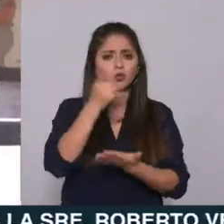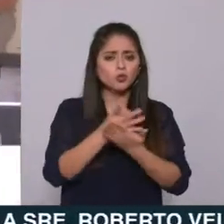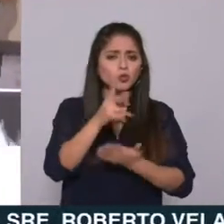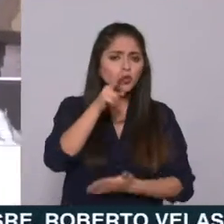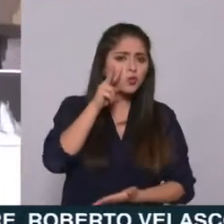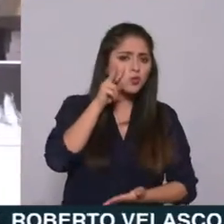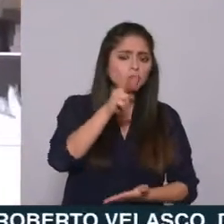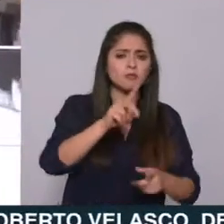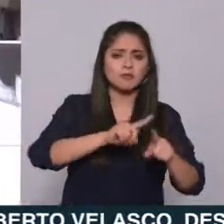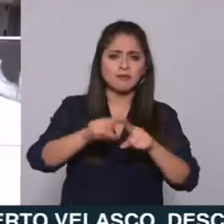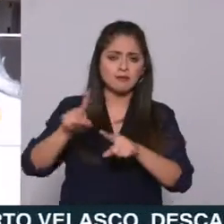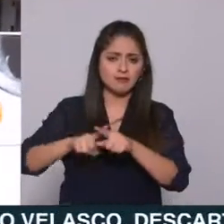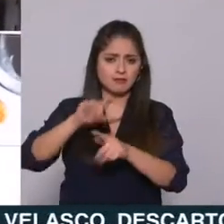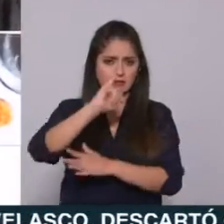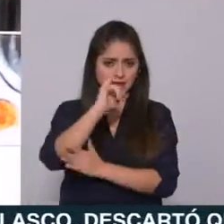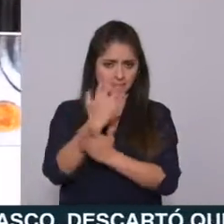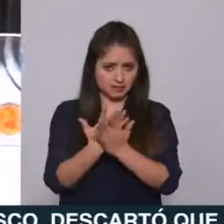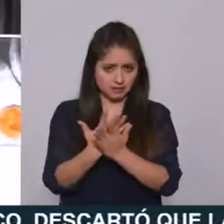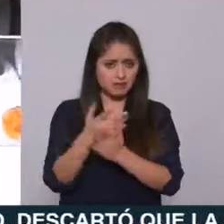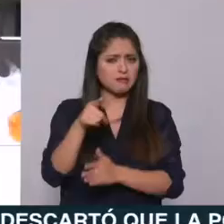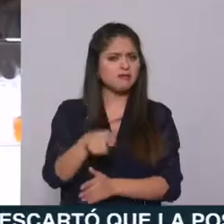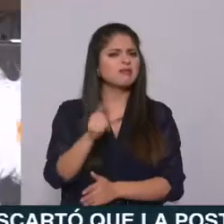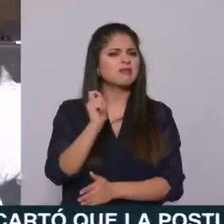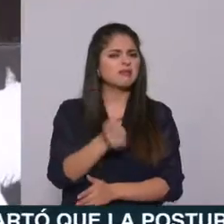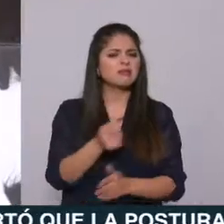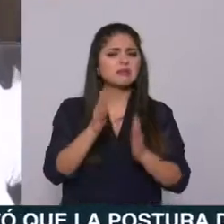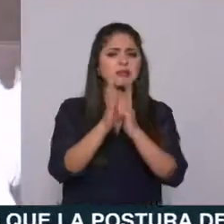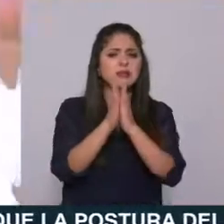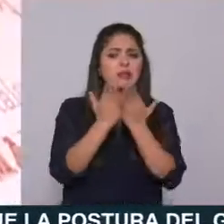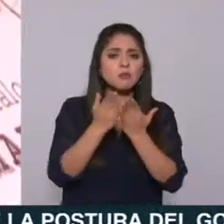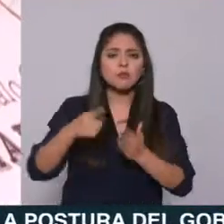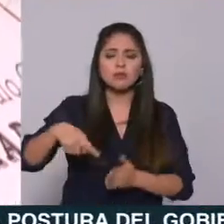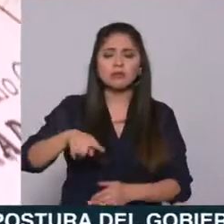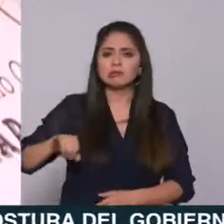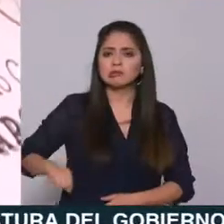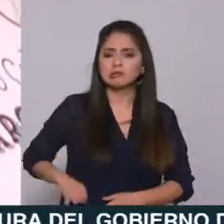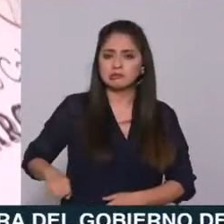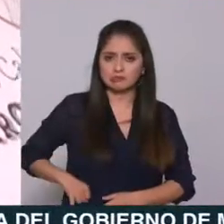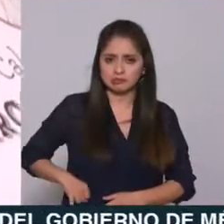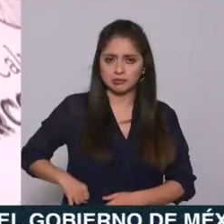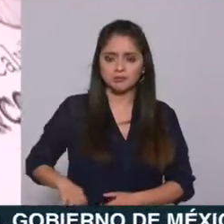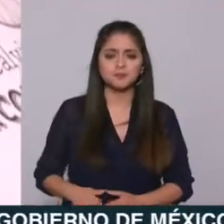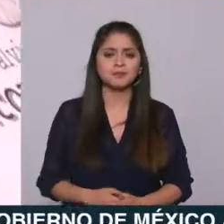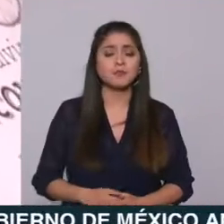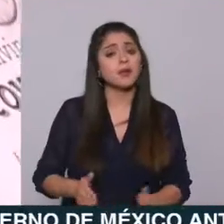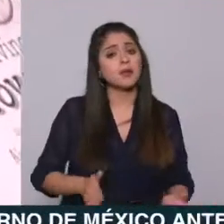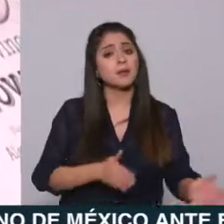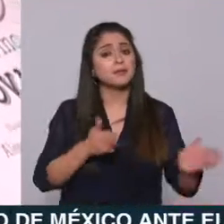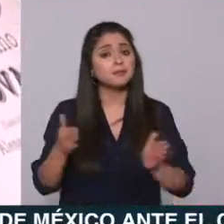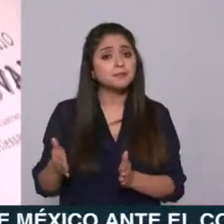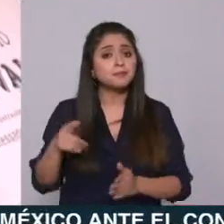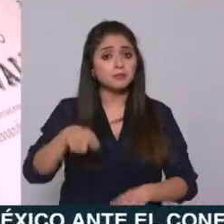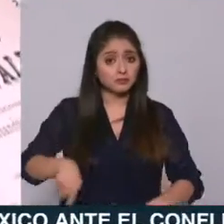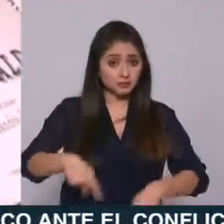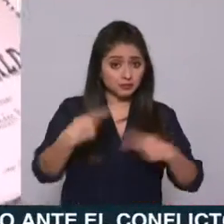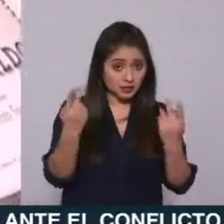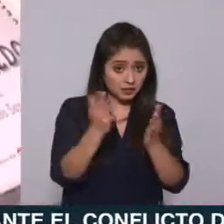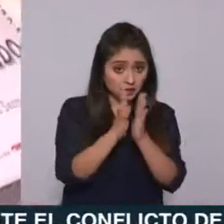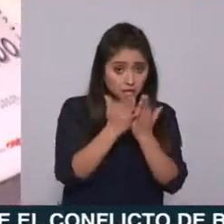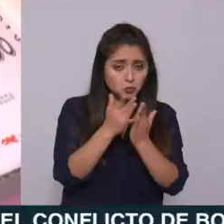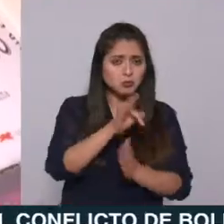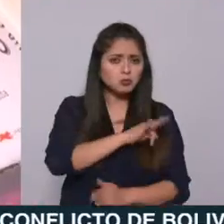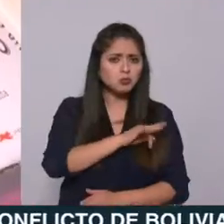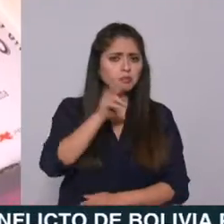imágenes y es un libro que ha gustado mucho. Además de la venta de libros, se puede participar en las